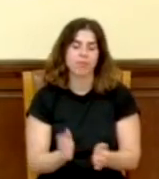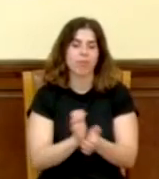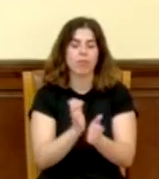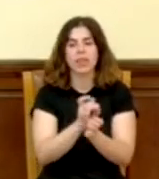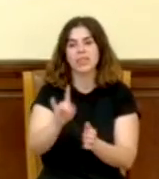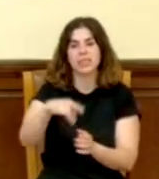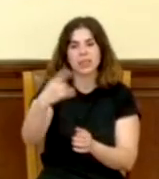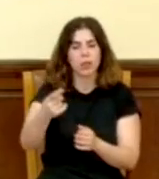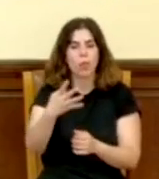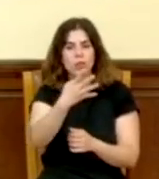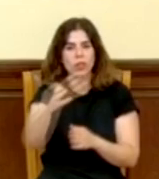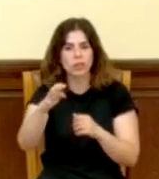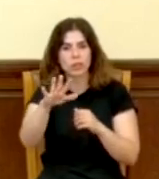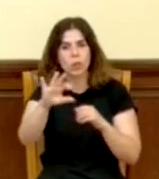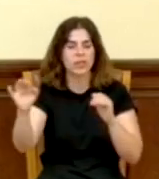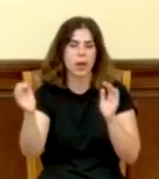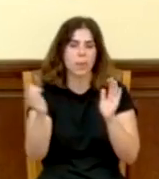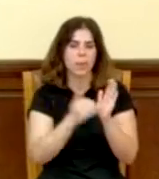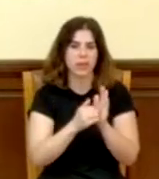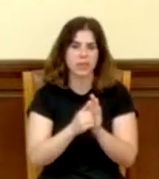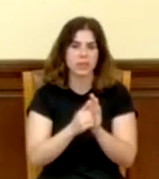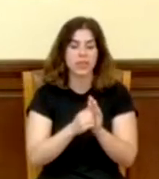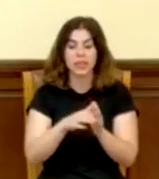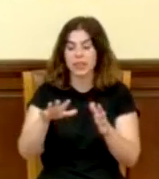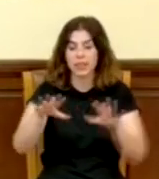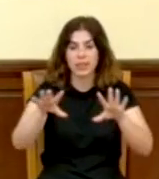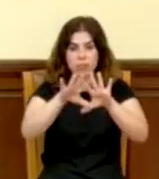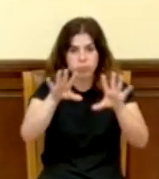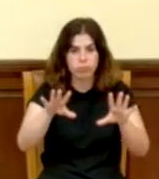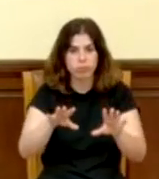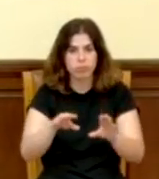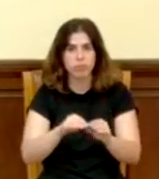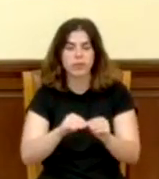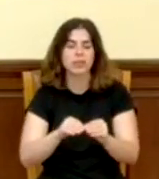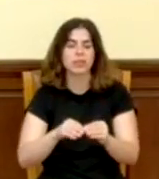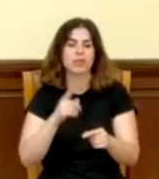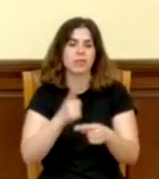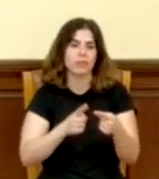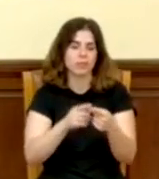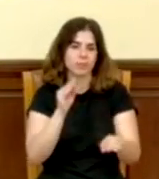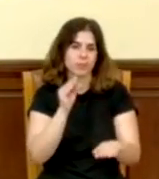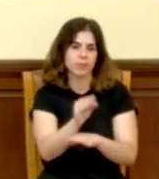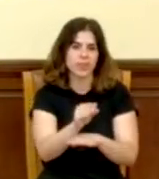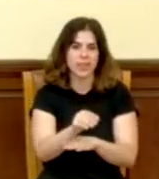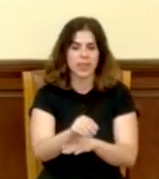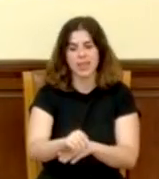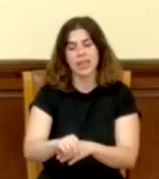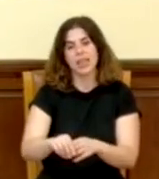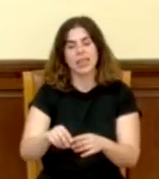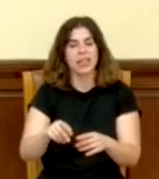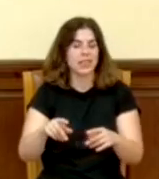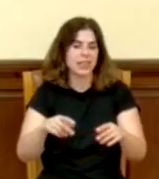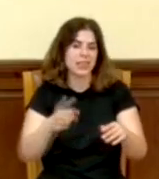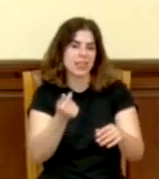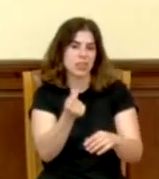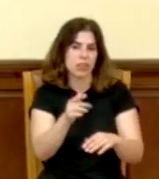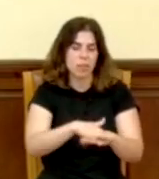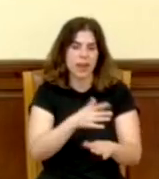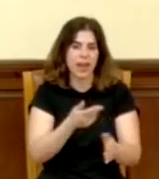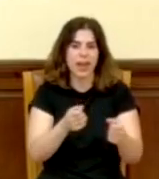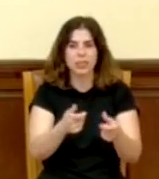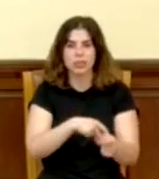importe de 150.082, y todo ello financiado con remanente de tesorería para gastos generales correspondiente a la liquidación